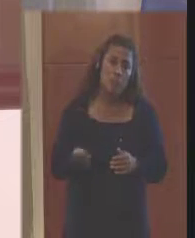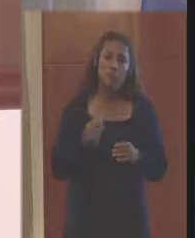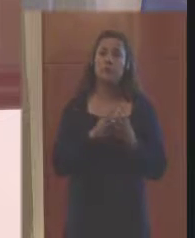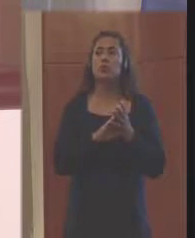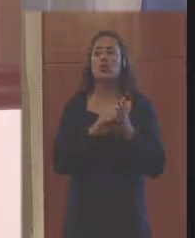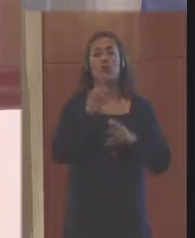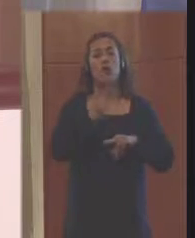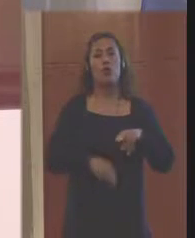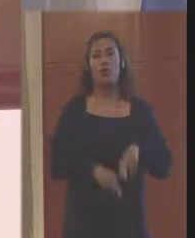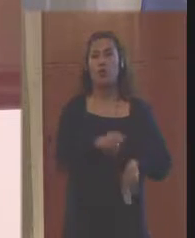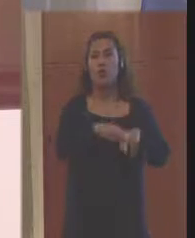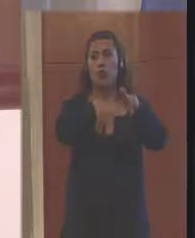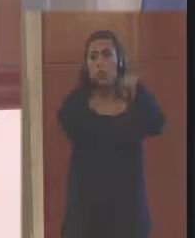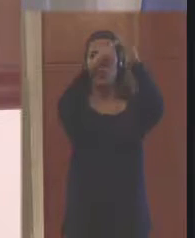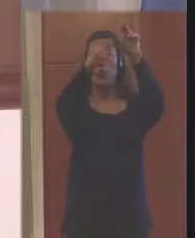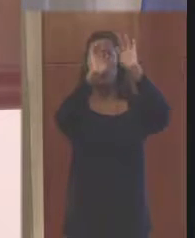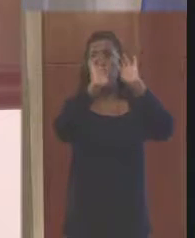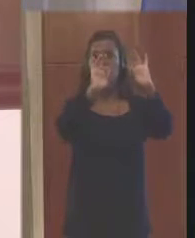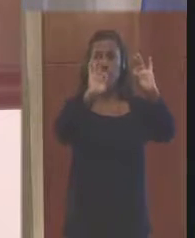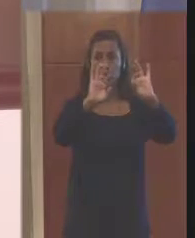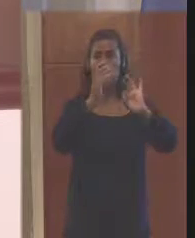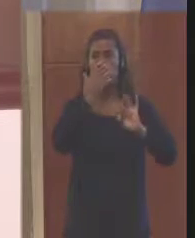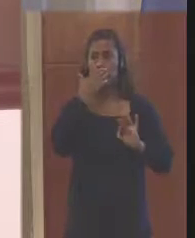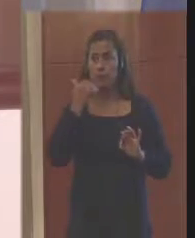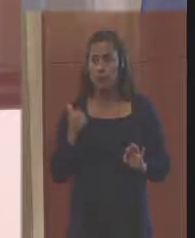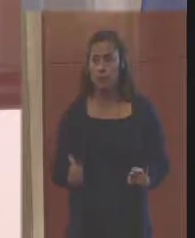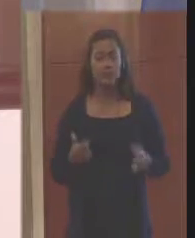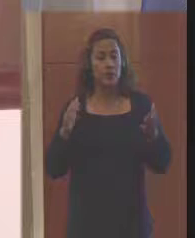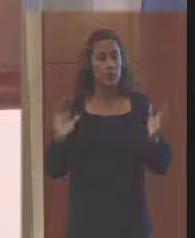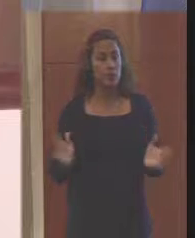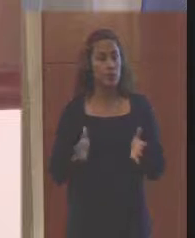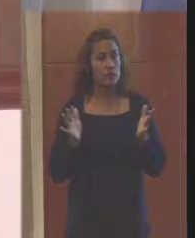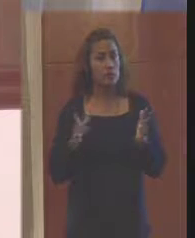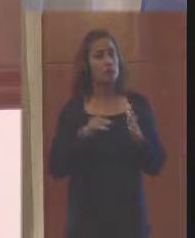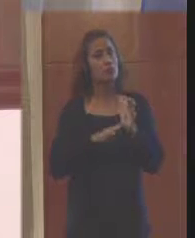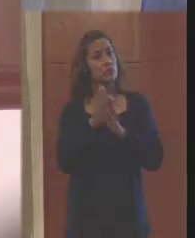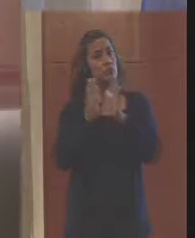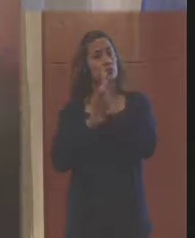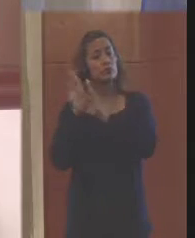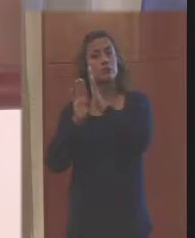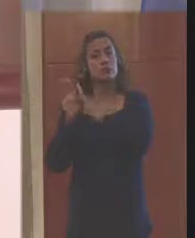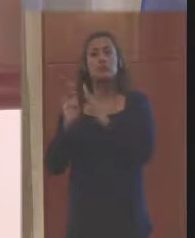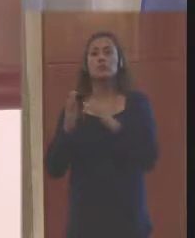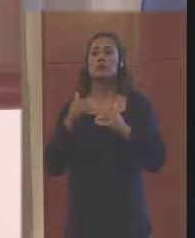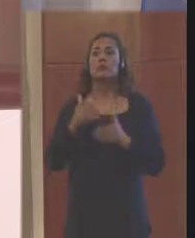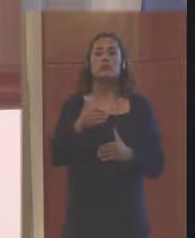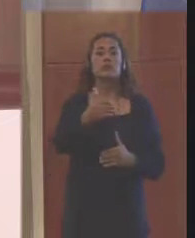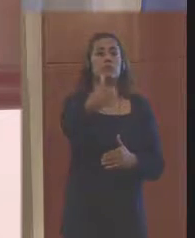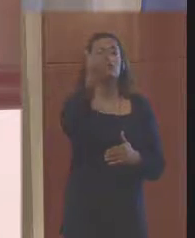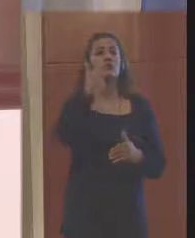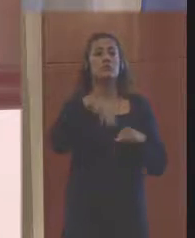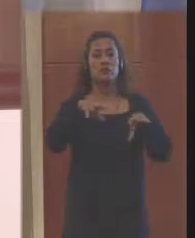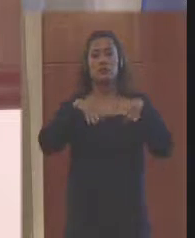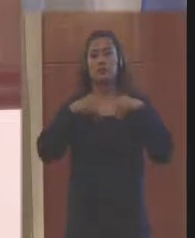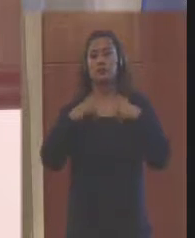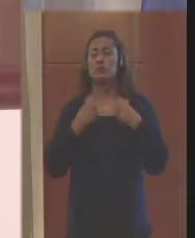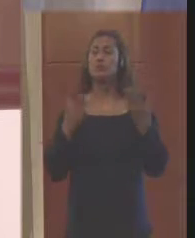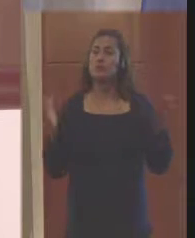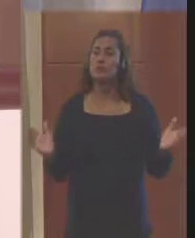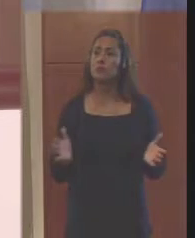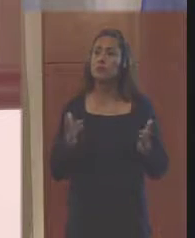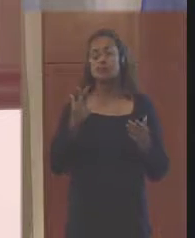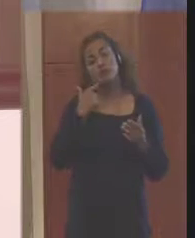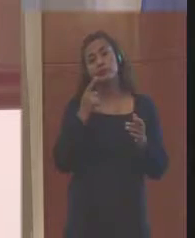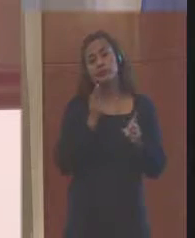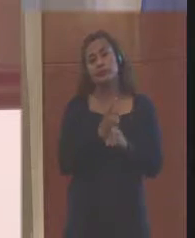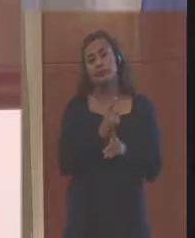códigos de construcción. Y para eso proveen incentivos a los países o organismos que los adopten. Por beneficio sería